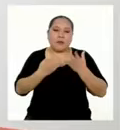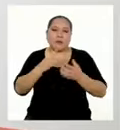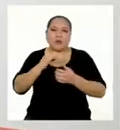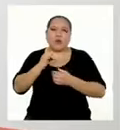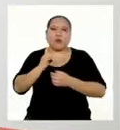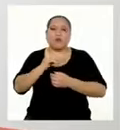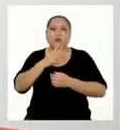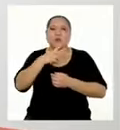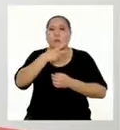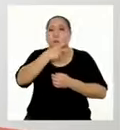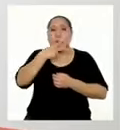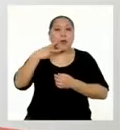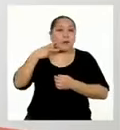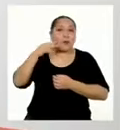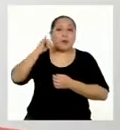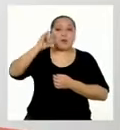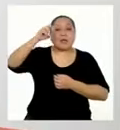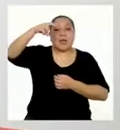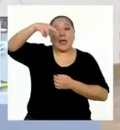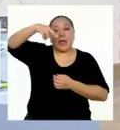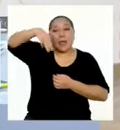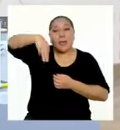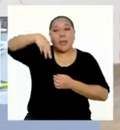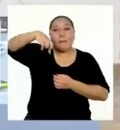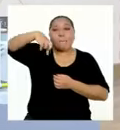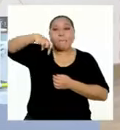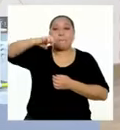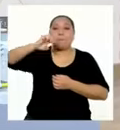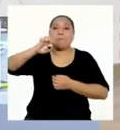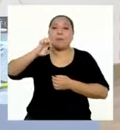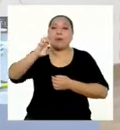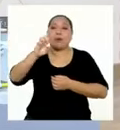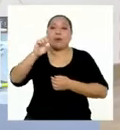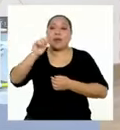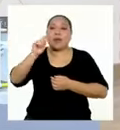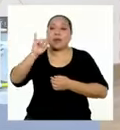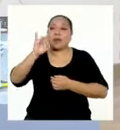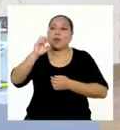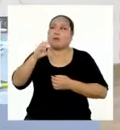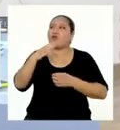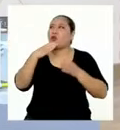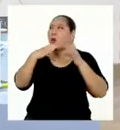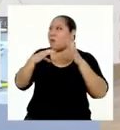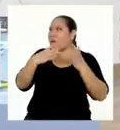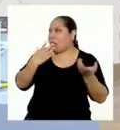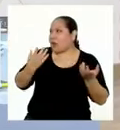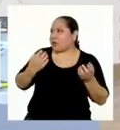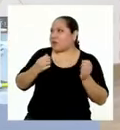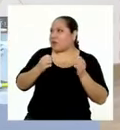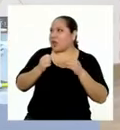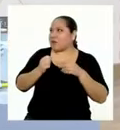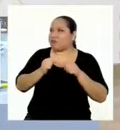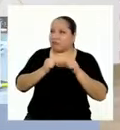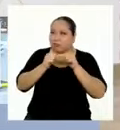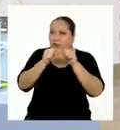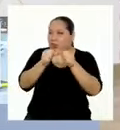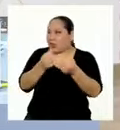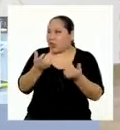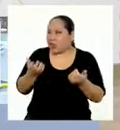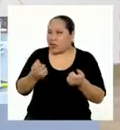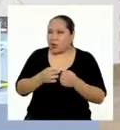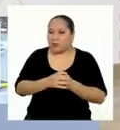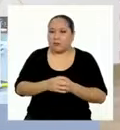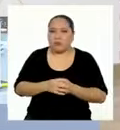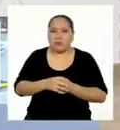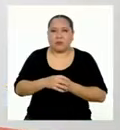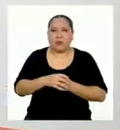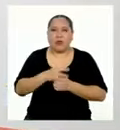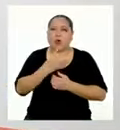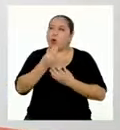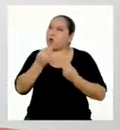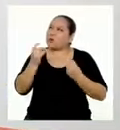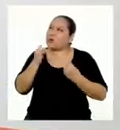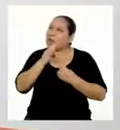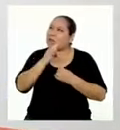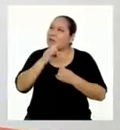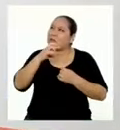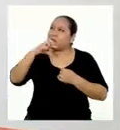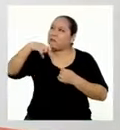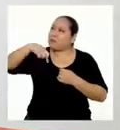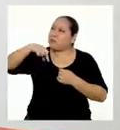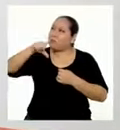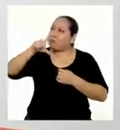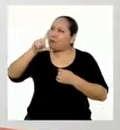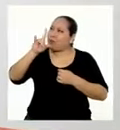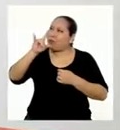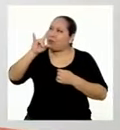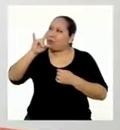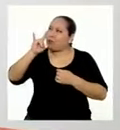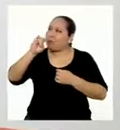palabras así. Es un buen comienzo. Como estamos dirigiéndonos a muchas personas, tendríamos que usar plurales, ¿verdad? Para que esto